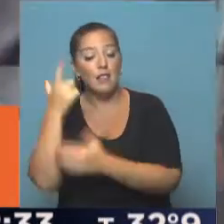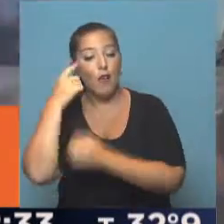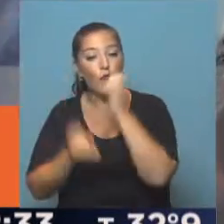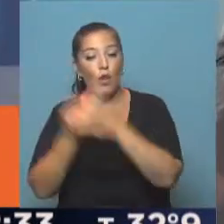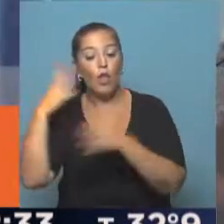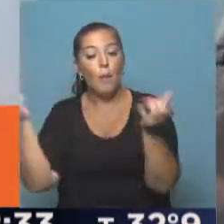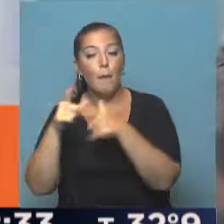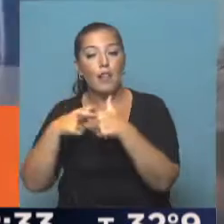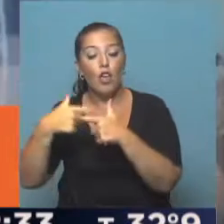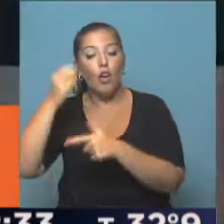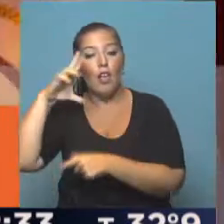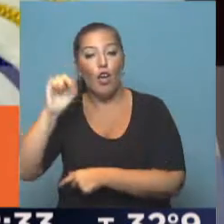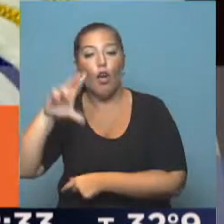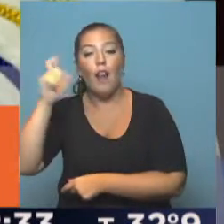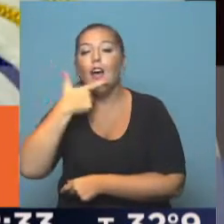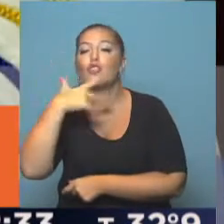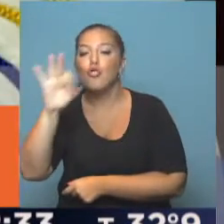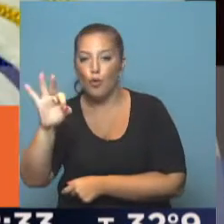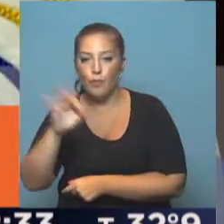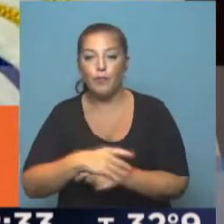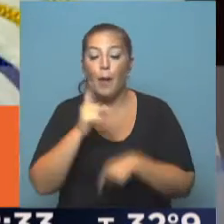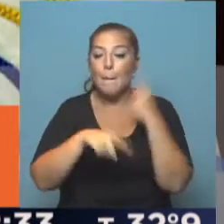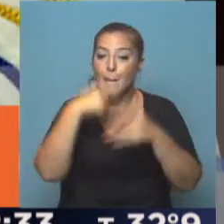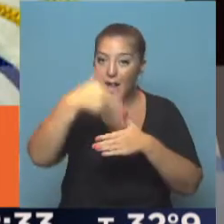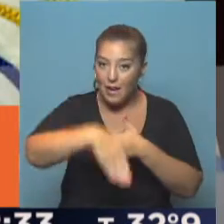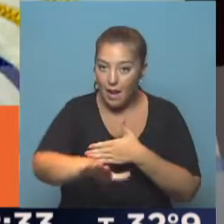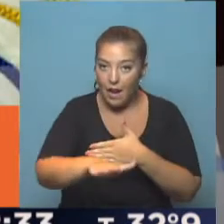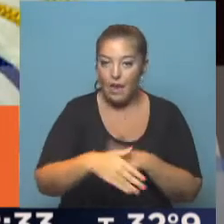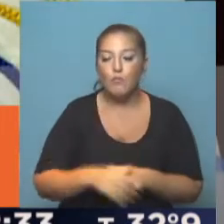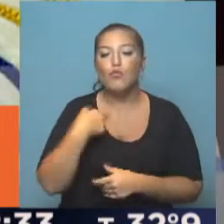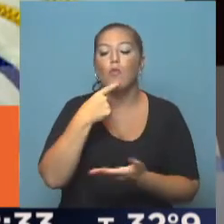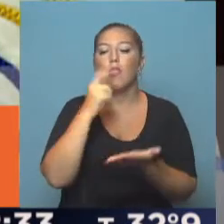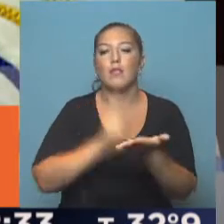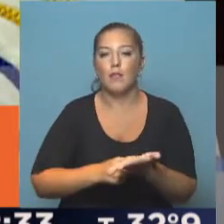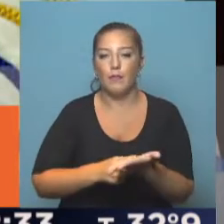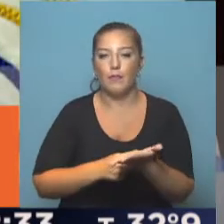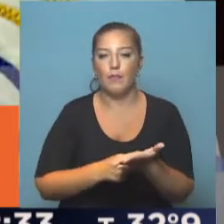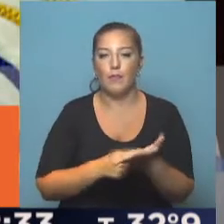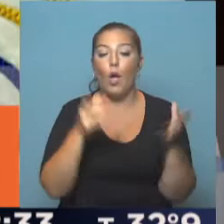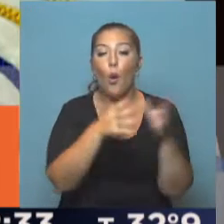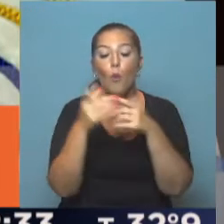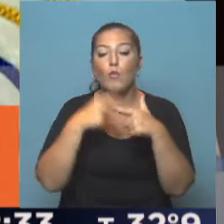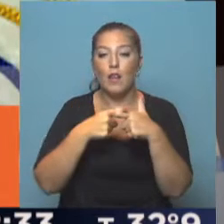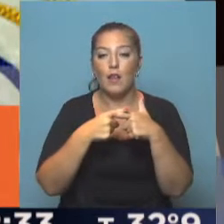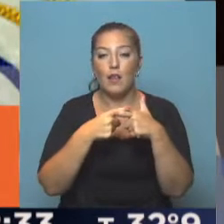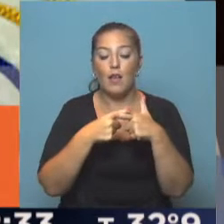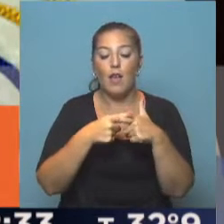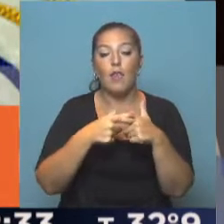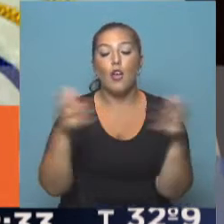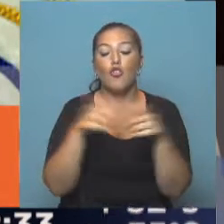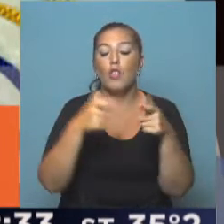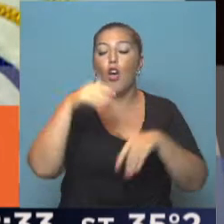Creo, Guillermo Lasso. A partir del día de mañana, he dispuesto que las áreas técnicas del Consejo Nacional